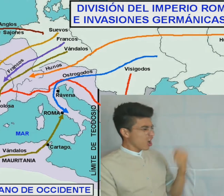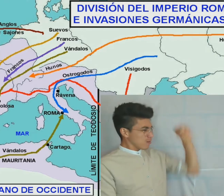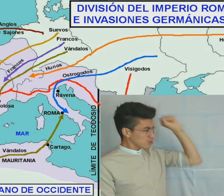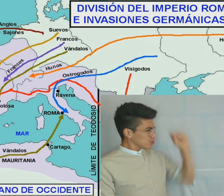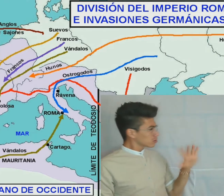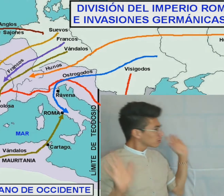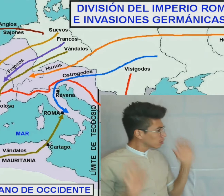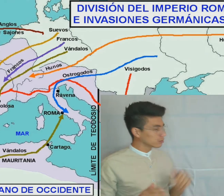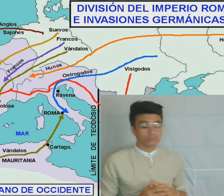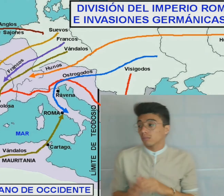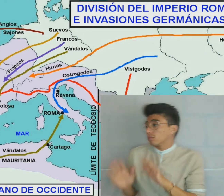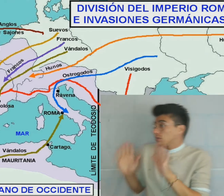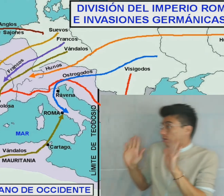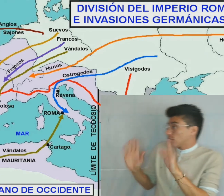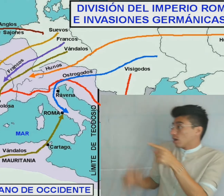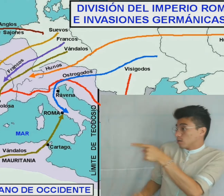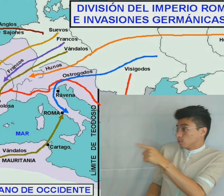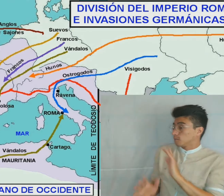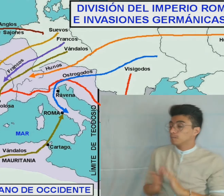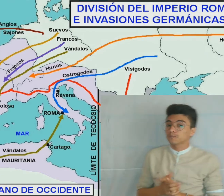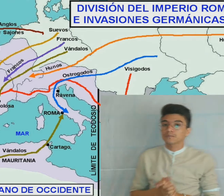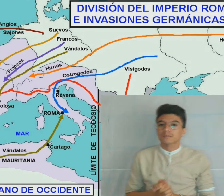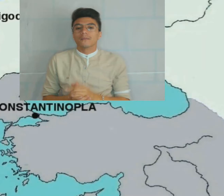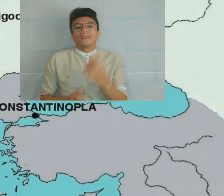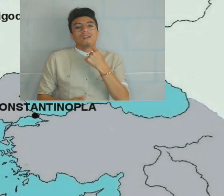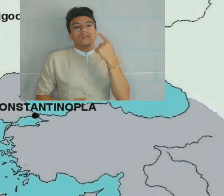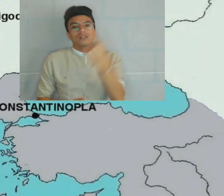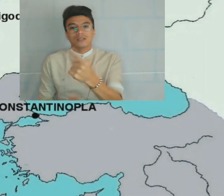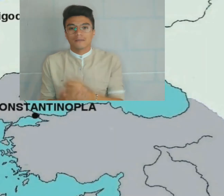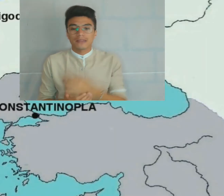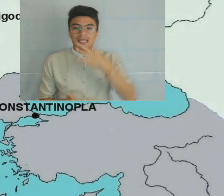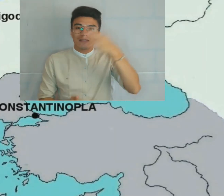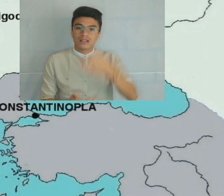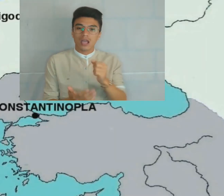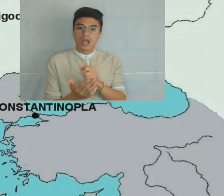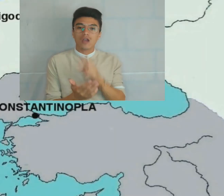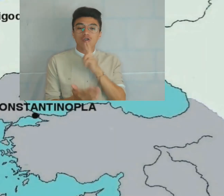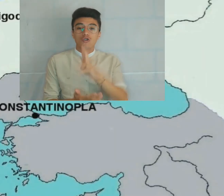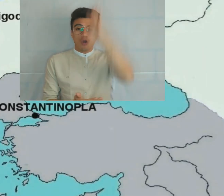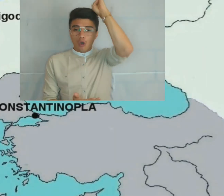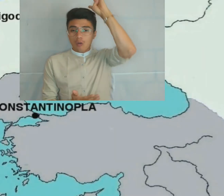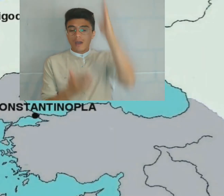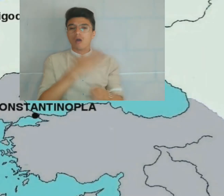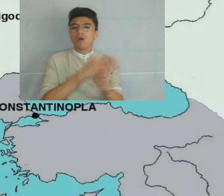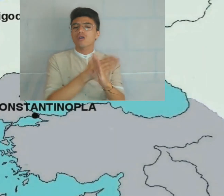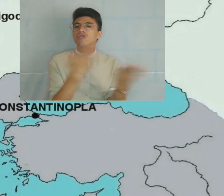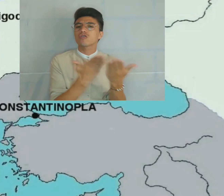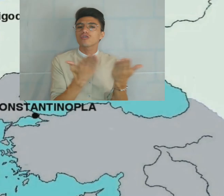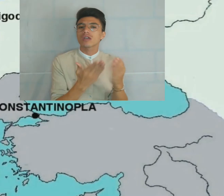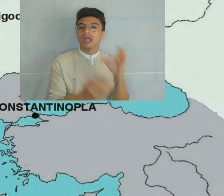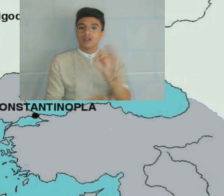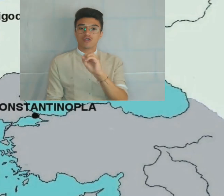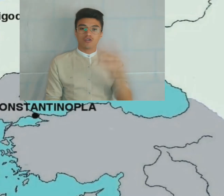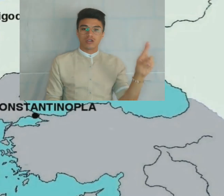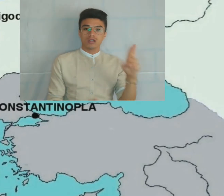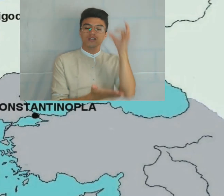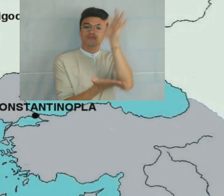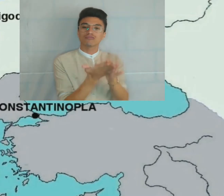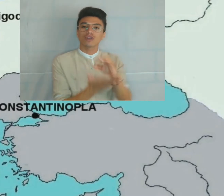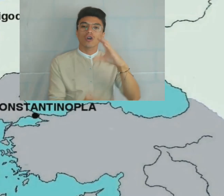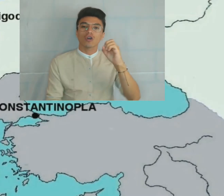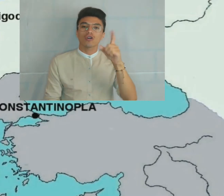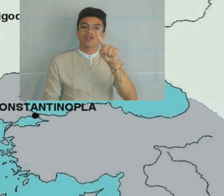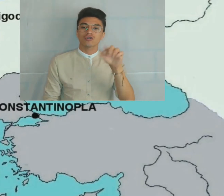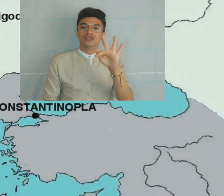joder! ¡No me quites el mérito! Bueno, allá tú. Como decía, en realidad Roma siguió viviendo en Oriente, en Constantinopla, en el